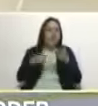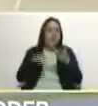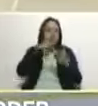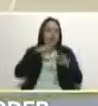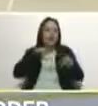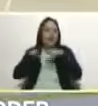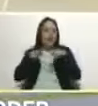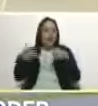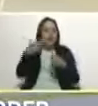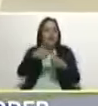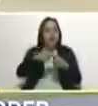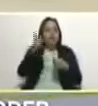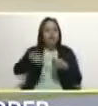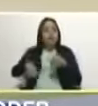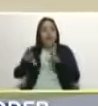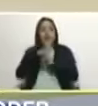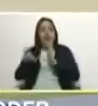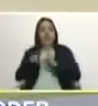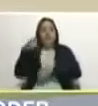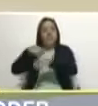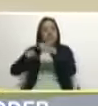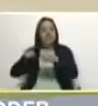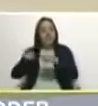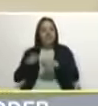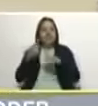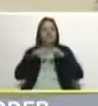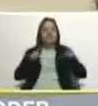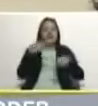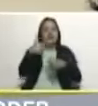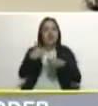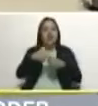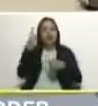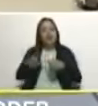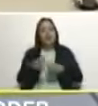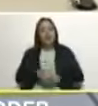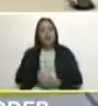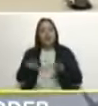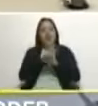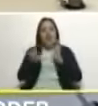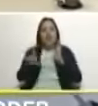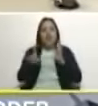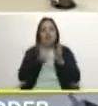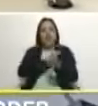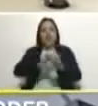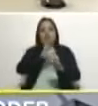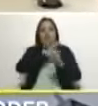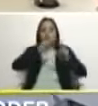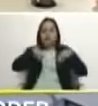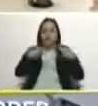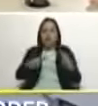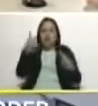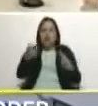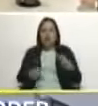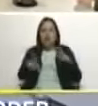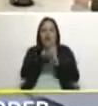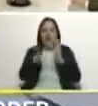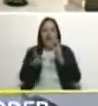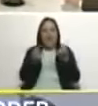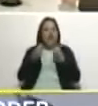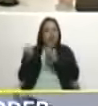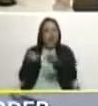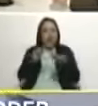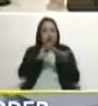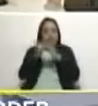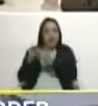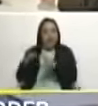de exportaciones no petroleras, una ley de energías renovables, una ley de economía comunal que acompañe a